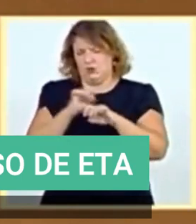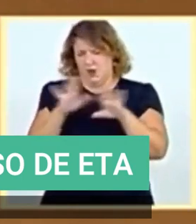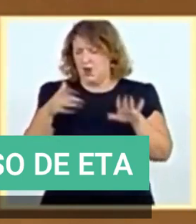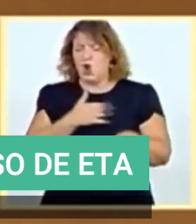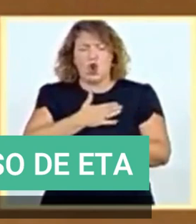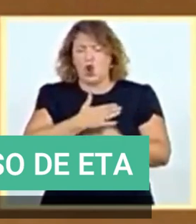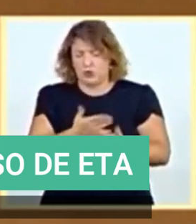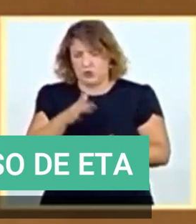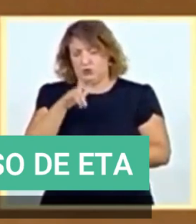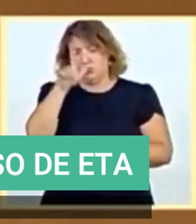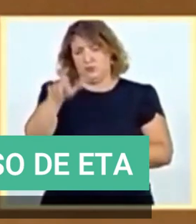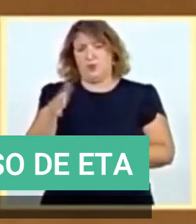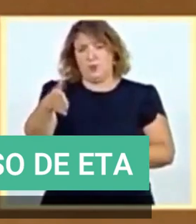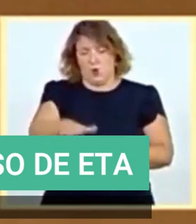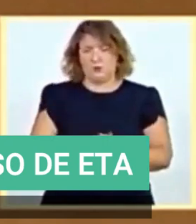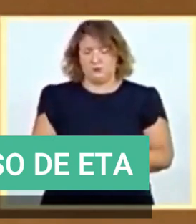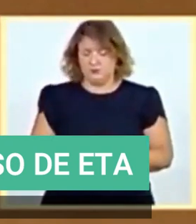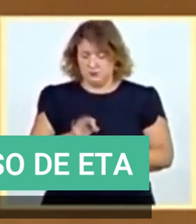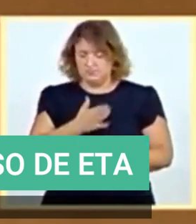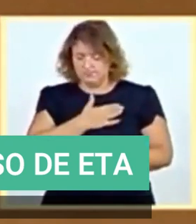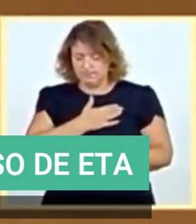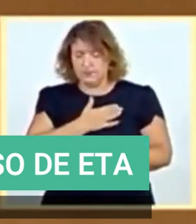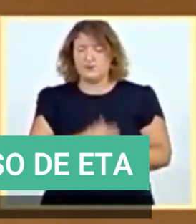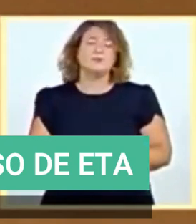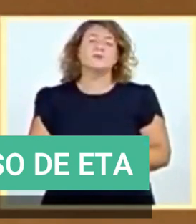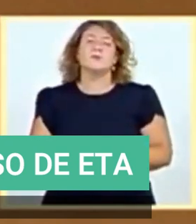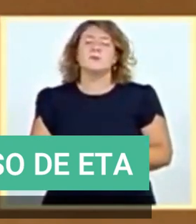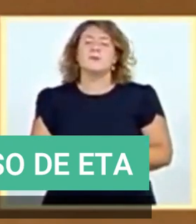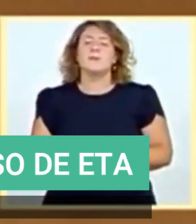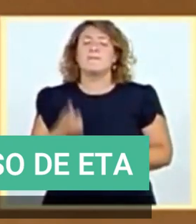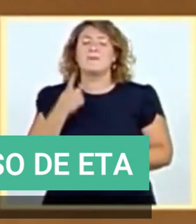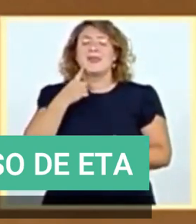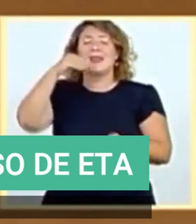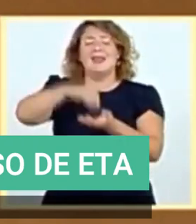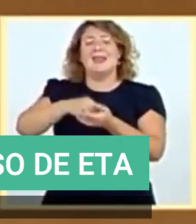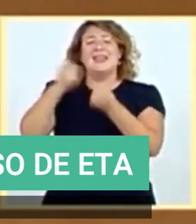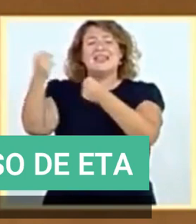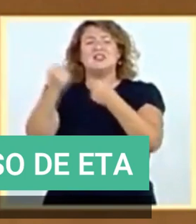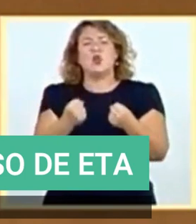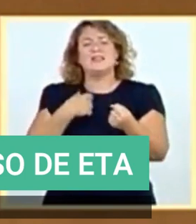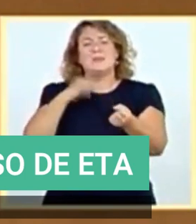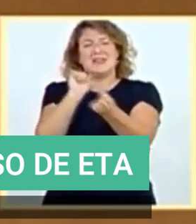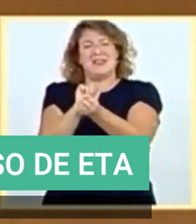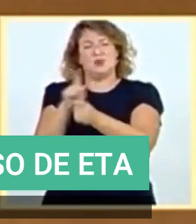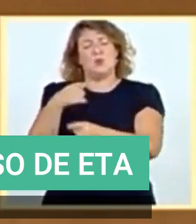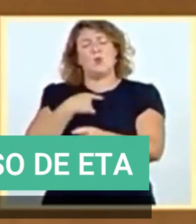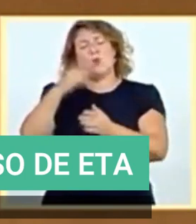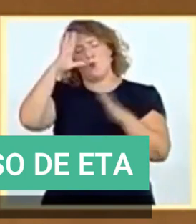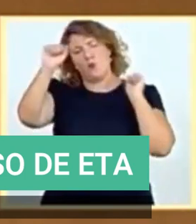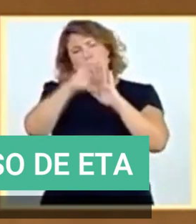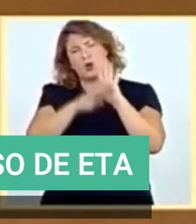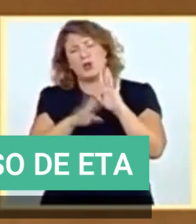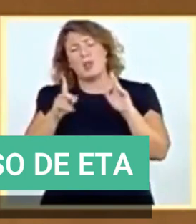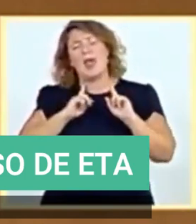muerte. Lo lamento. Como ustedes saben, instituciones penitenciarias pues tienen un protocolo de prevención de suicidios que fue revisado en el